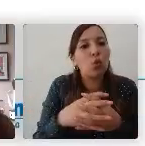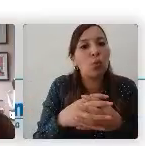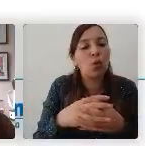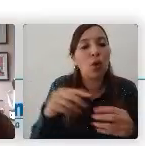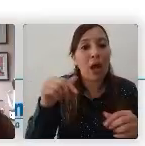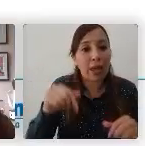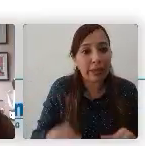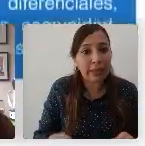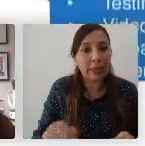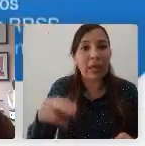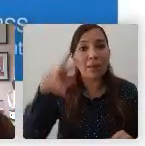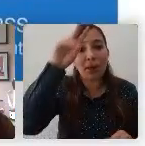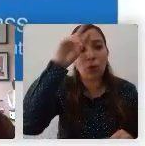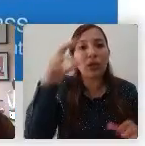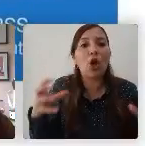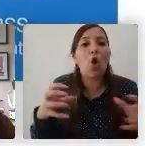interesante